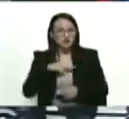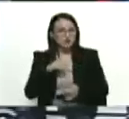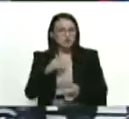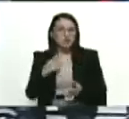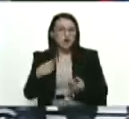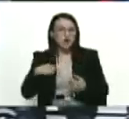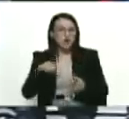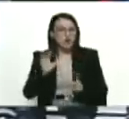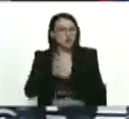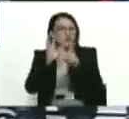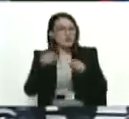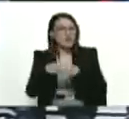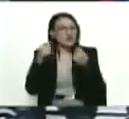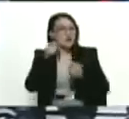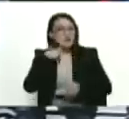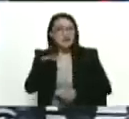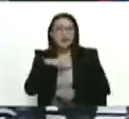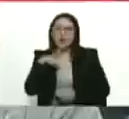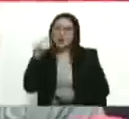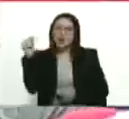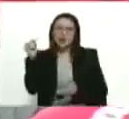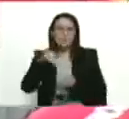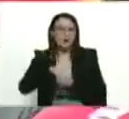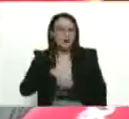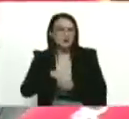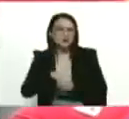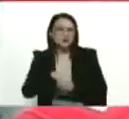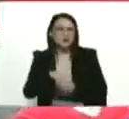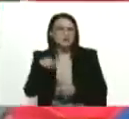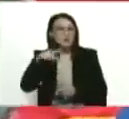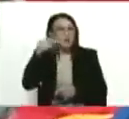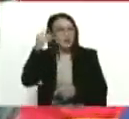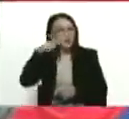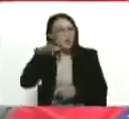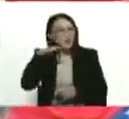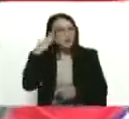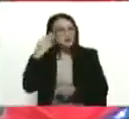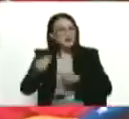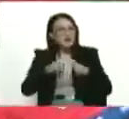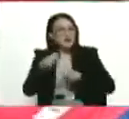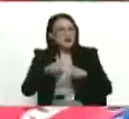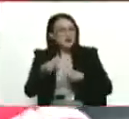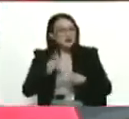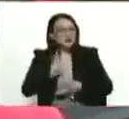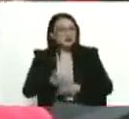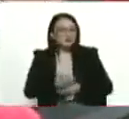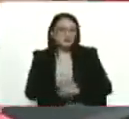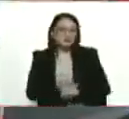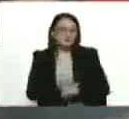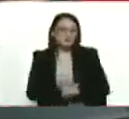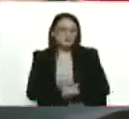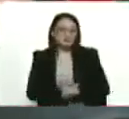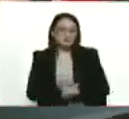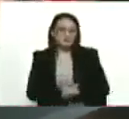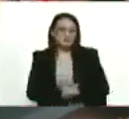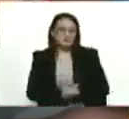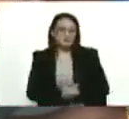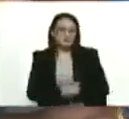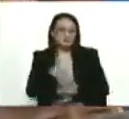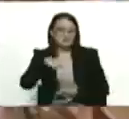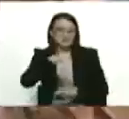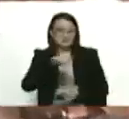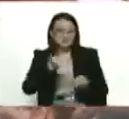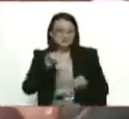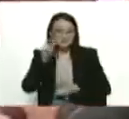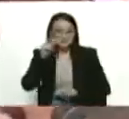pueblo. Porque ese pueblo sabe lo que tiene que hacer cuando tenga que hacerlo. Ese pueblo